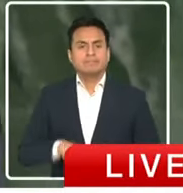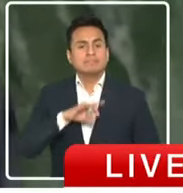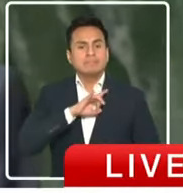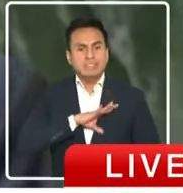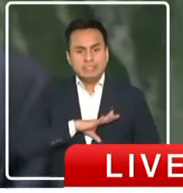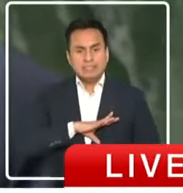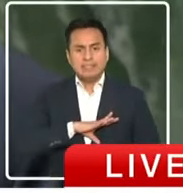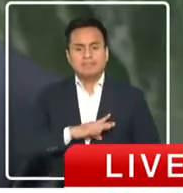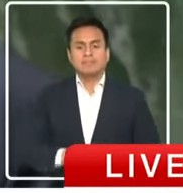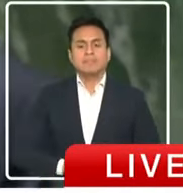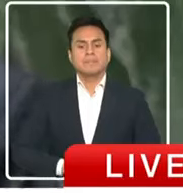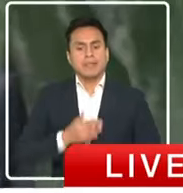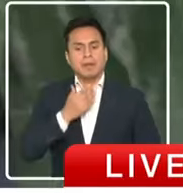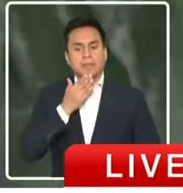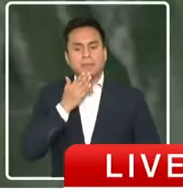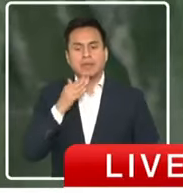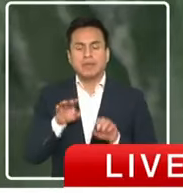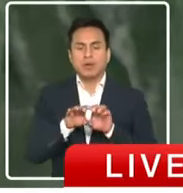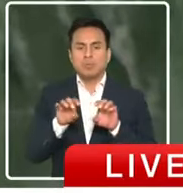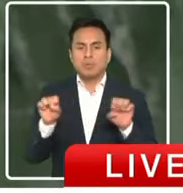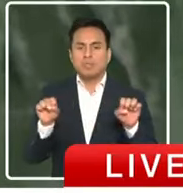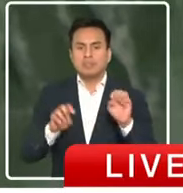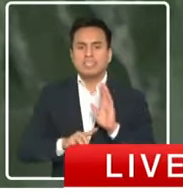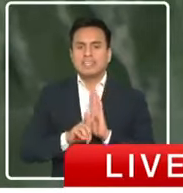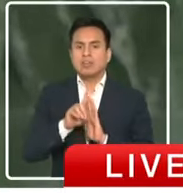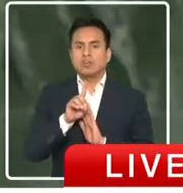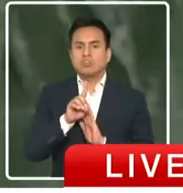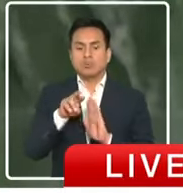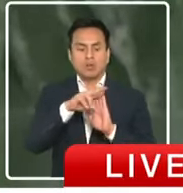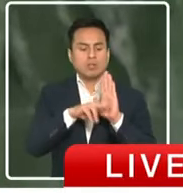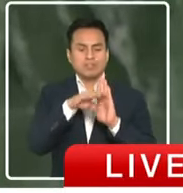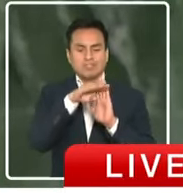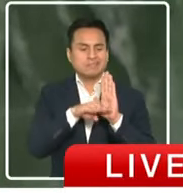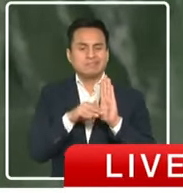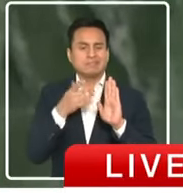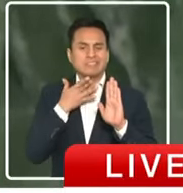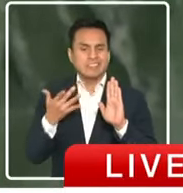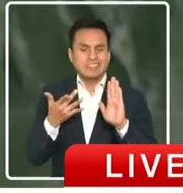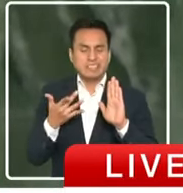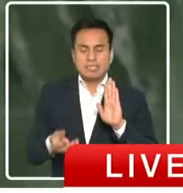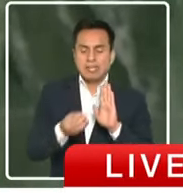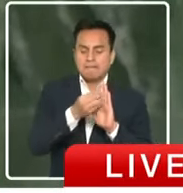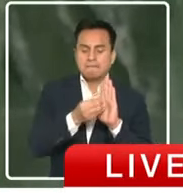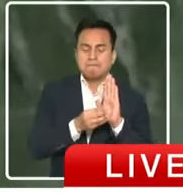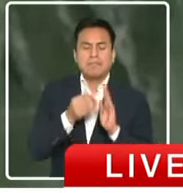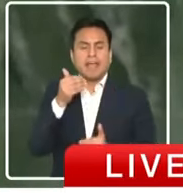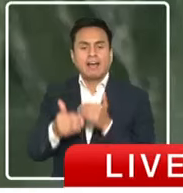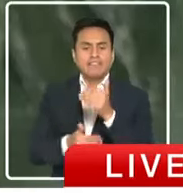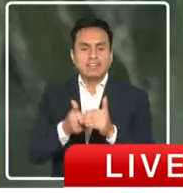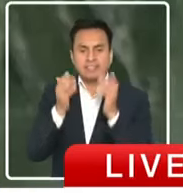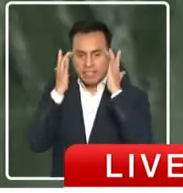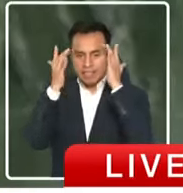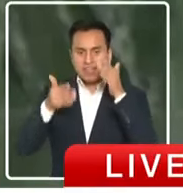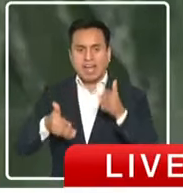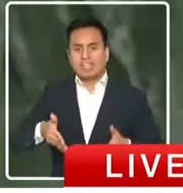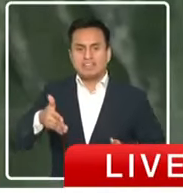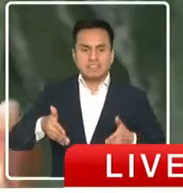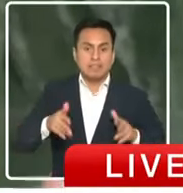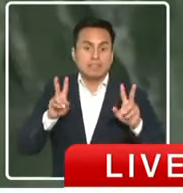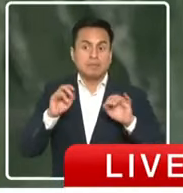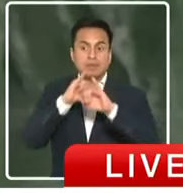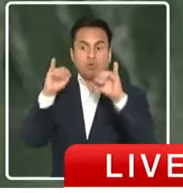Chile también está comprometido con el desarrollo de regulaciones para encauzar el avance de la inteligencia artificial